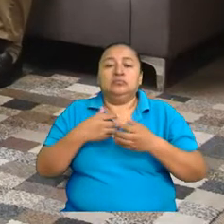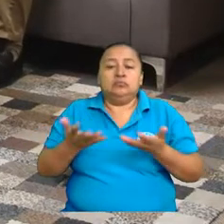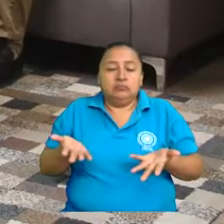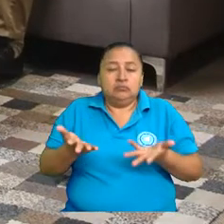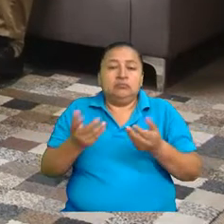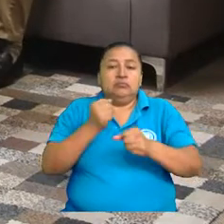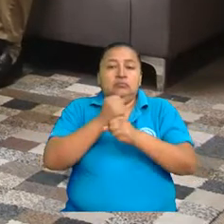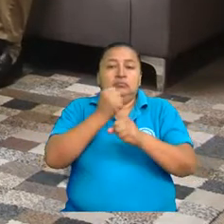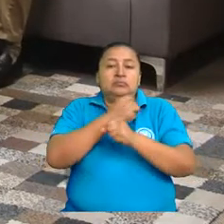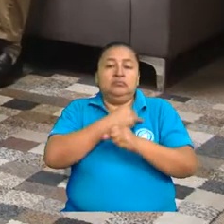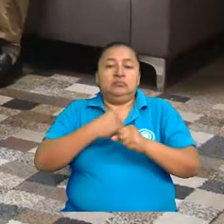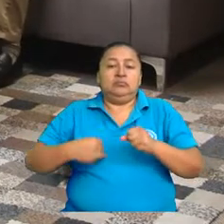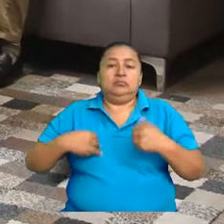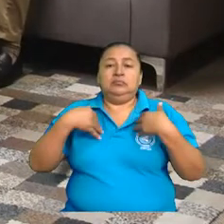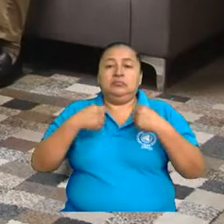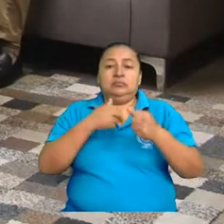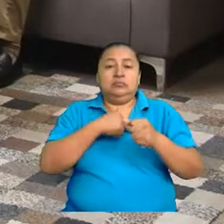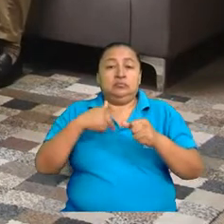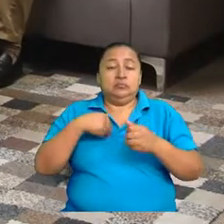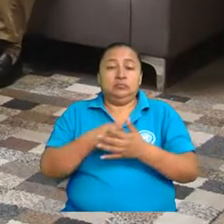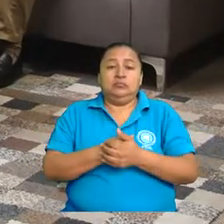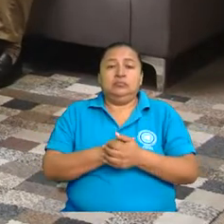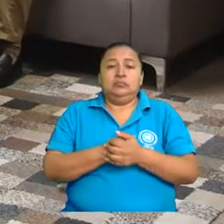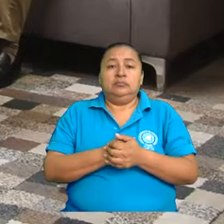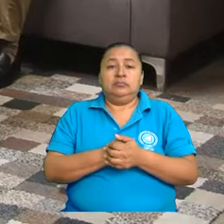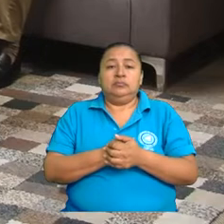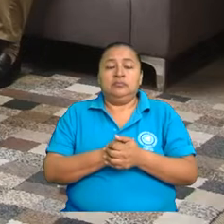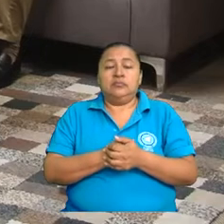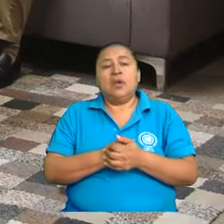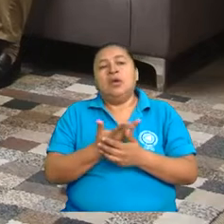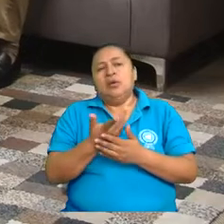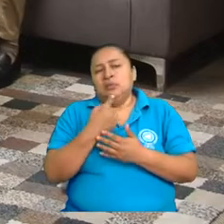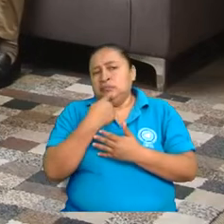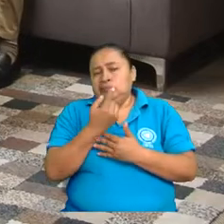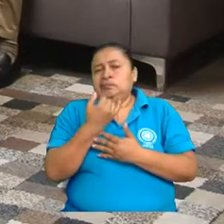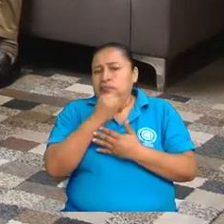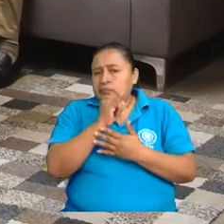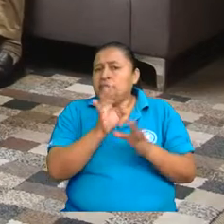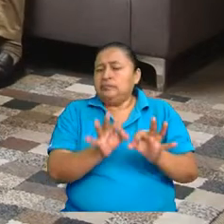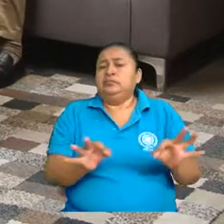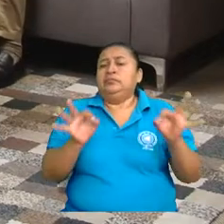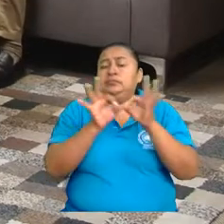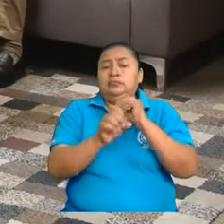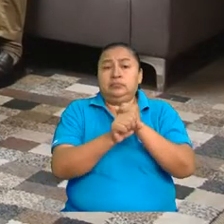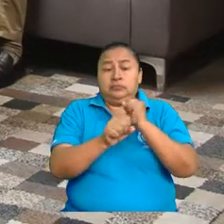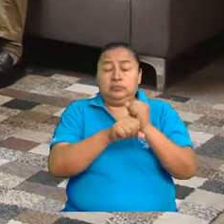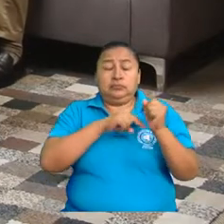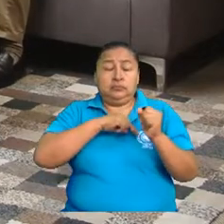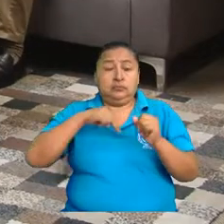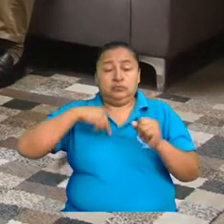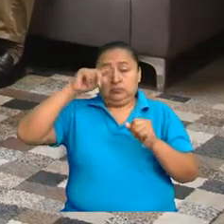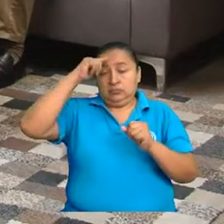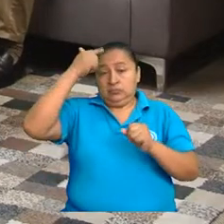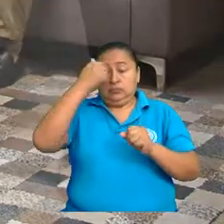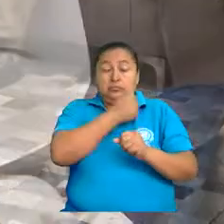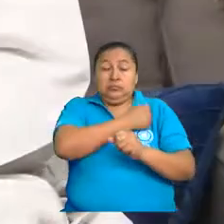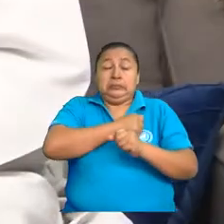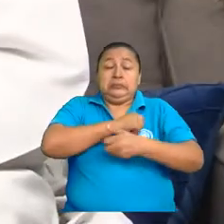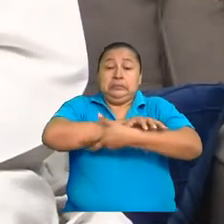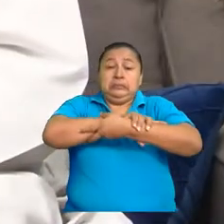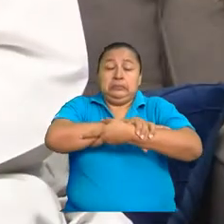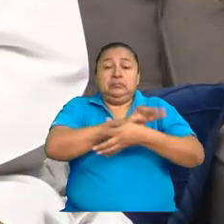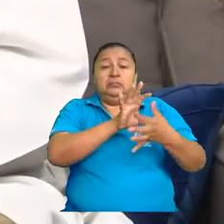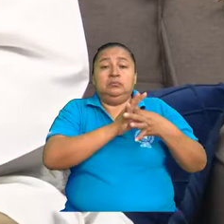el trabajo que realiza el Ministerio de Salud? Bien, es importante que todo el trabajo que ha venido desarrollando el gobierno, Reconciliación, Unidad